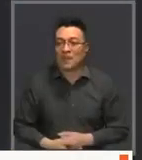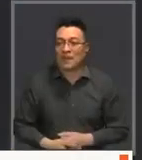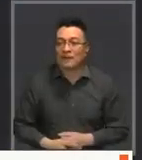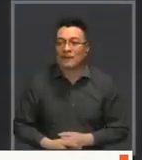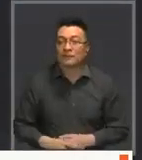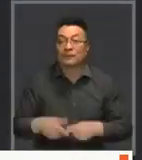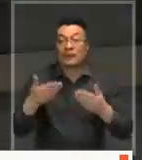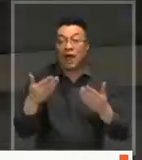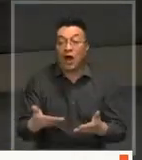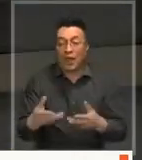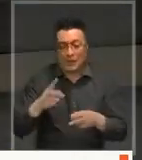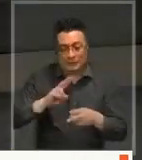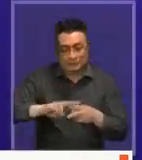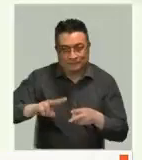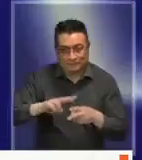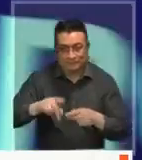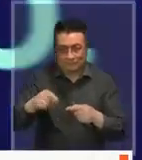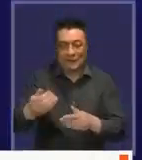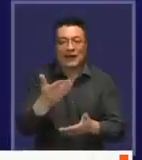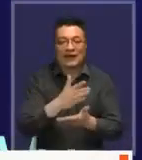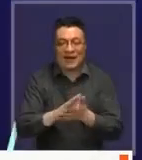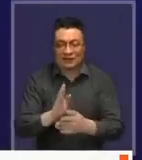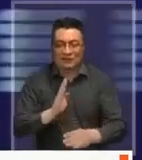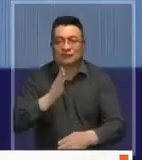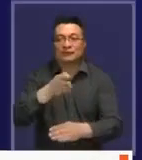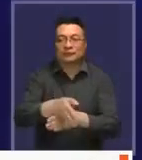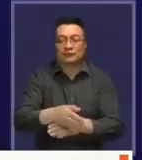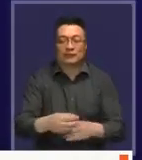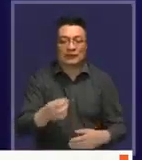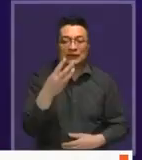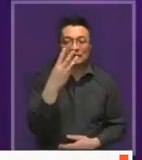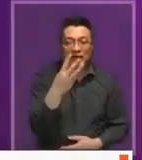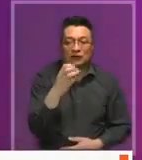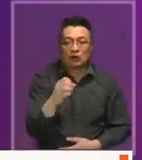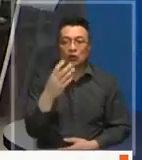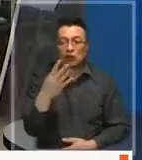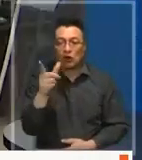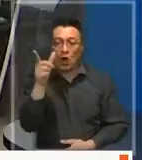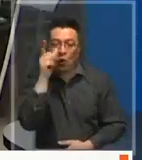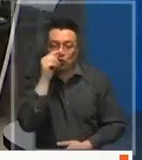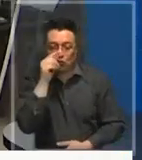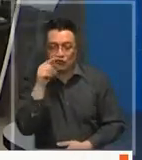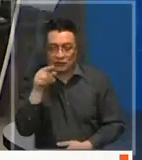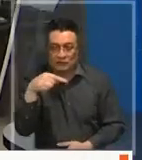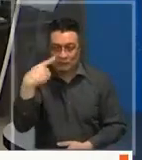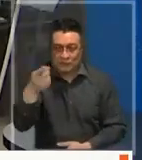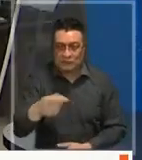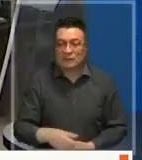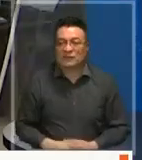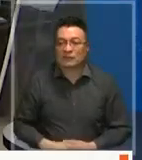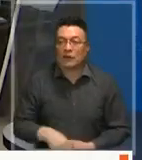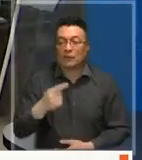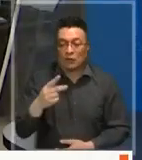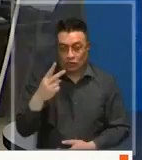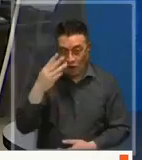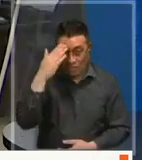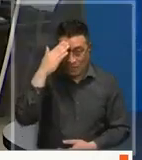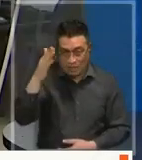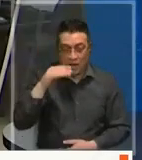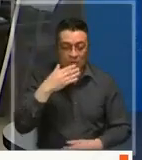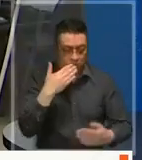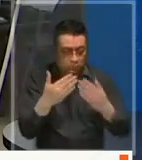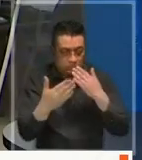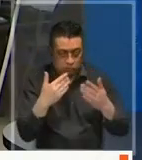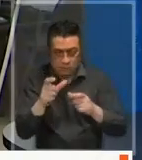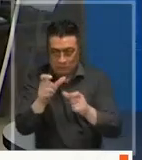Esta vez lo preparan para el evento gratuito que se va a desarrollar el 3 y 4 de octubre próximo. Voy a estar los dos días recibiendo a la gente y hablando